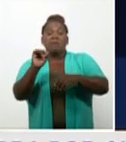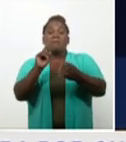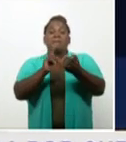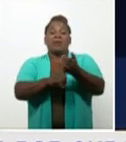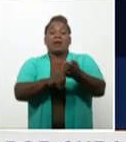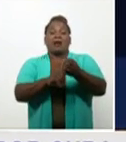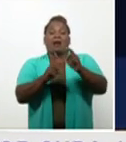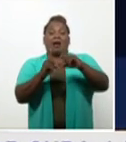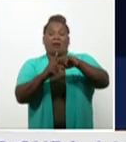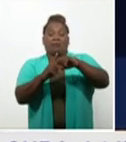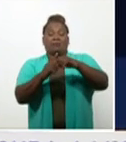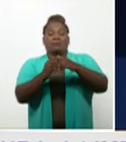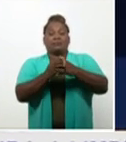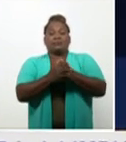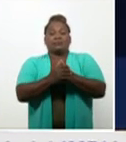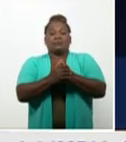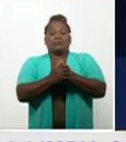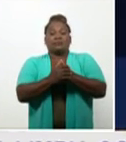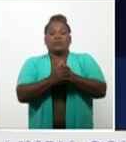Tropical Pedro Curí,